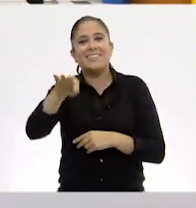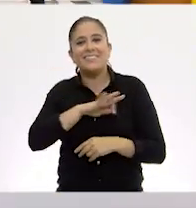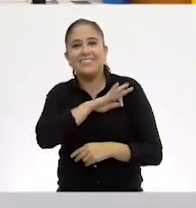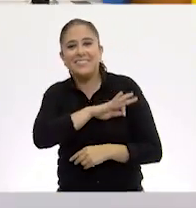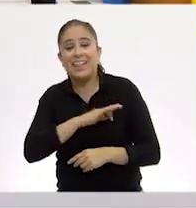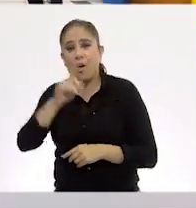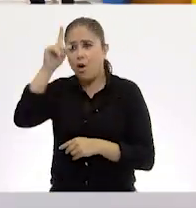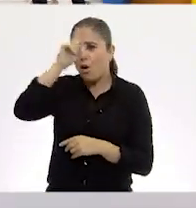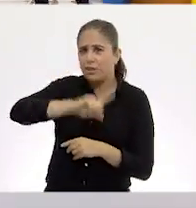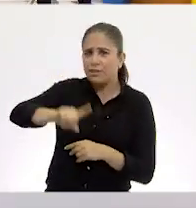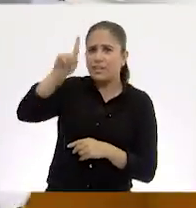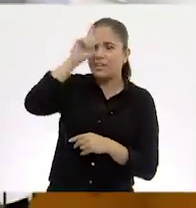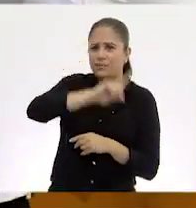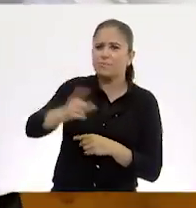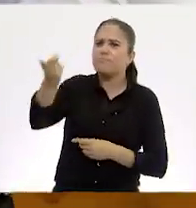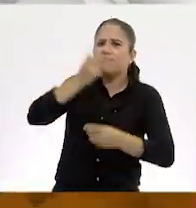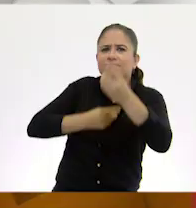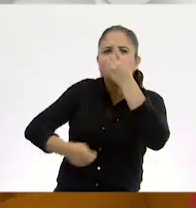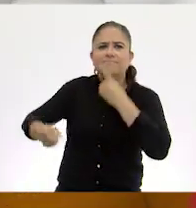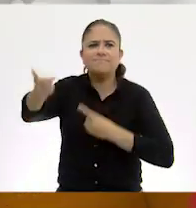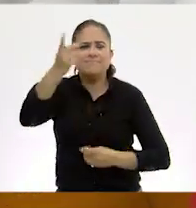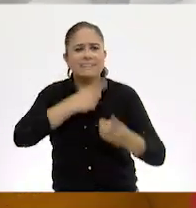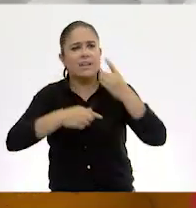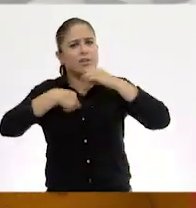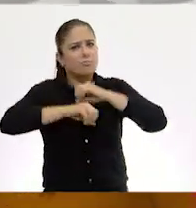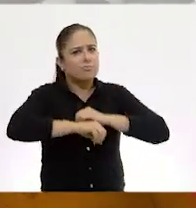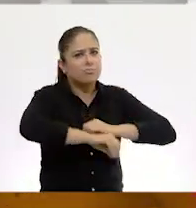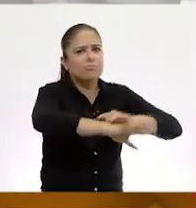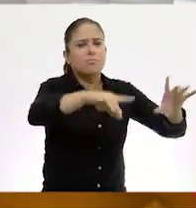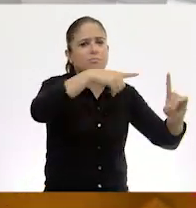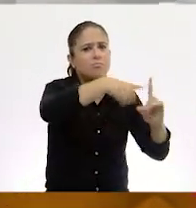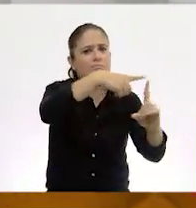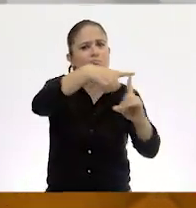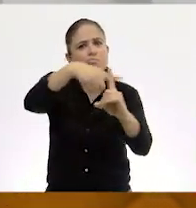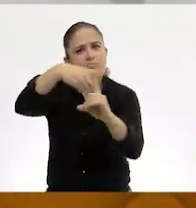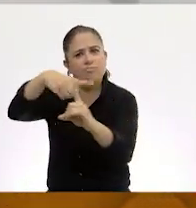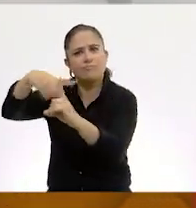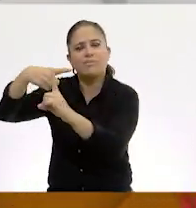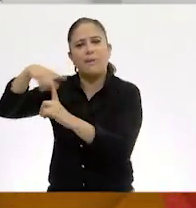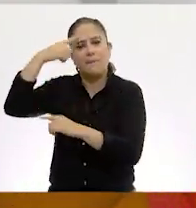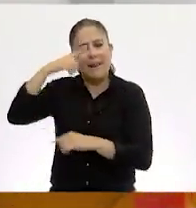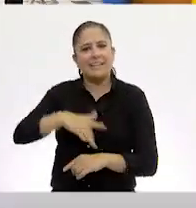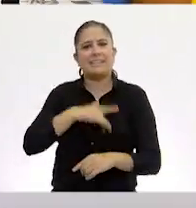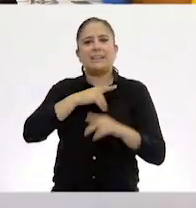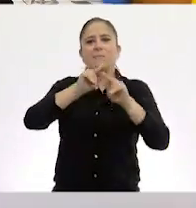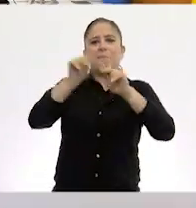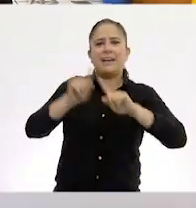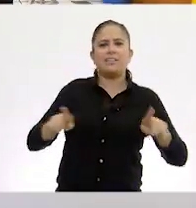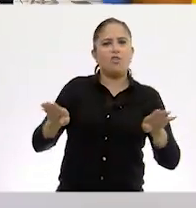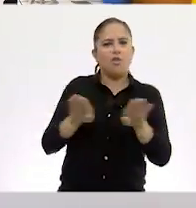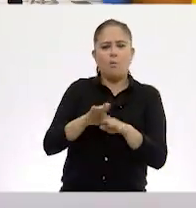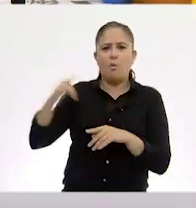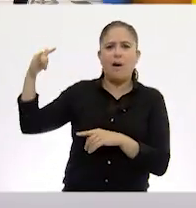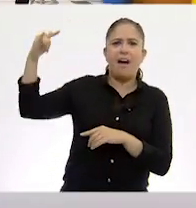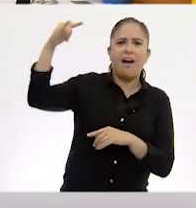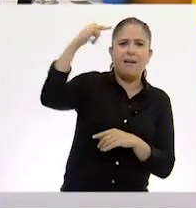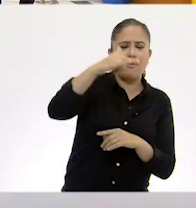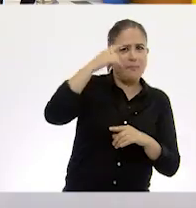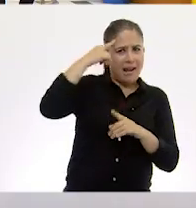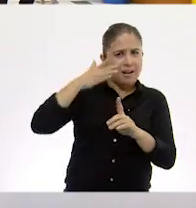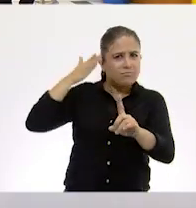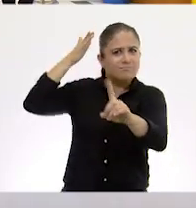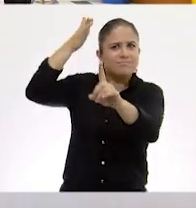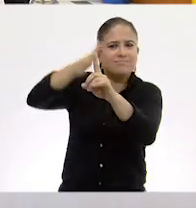Sigo consejos de grandes que tengo que transmitir. Porque hacer rap es lo que me llena de tanta paz. Como tomar un avión, irme directo pa'l